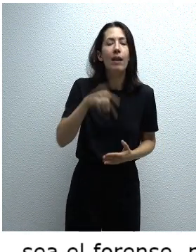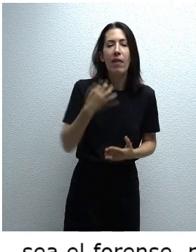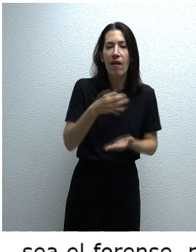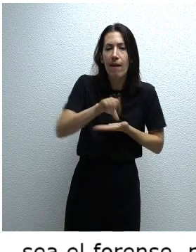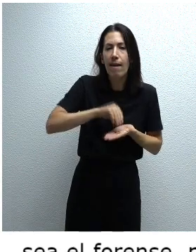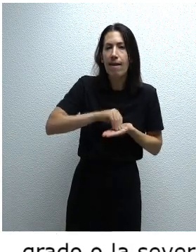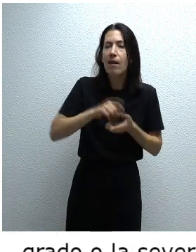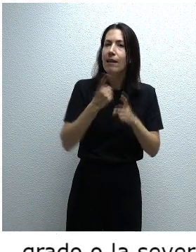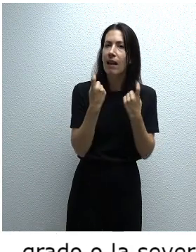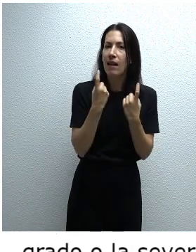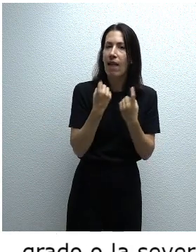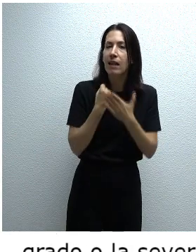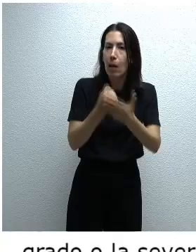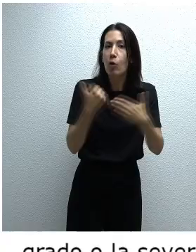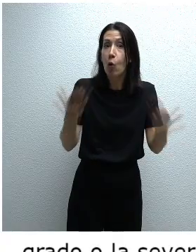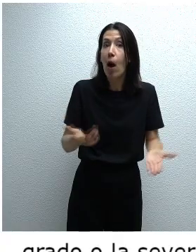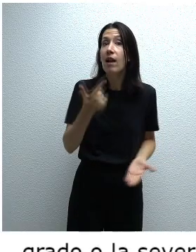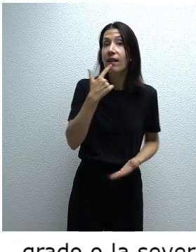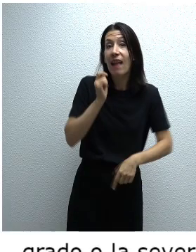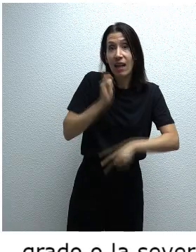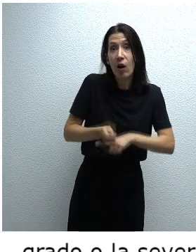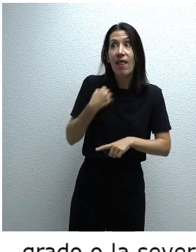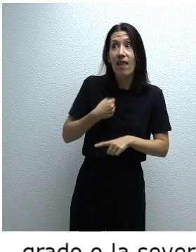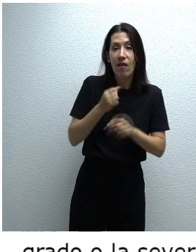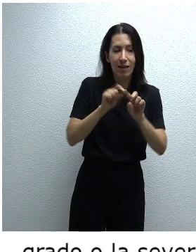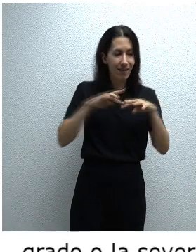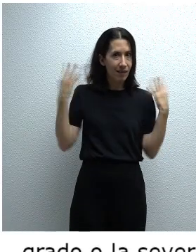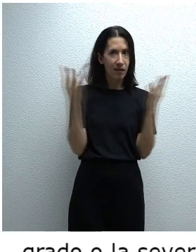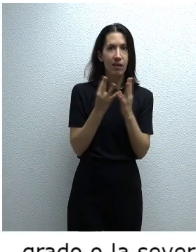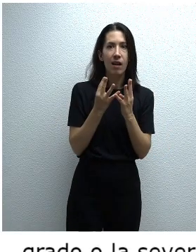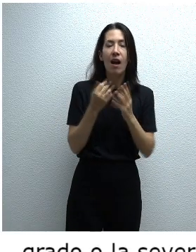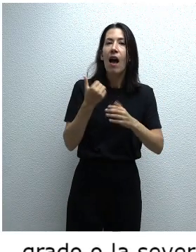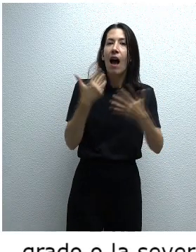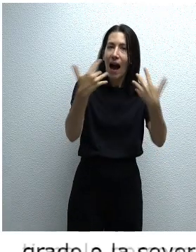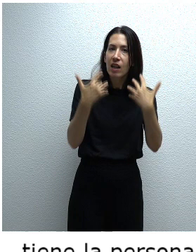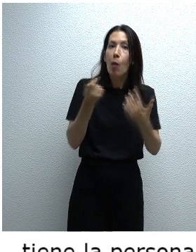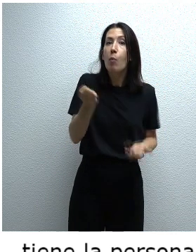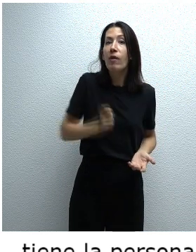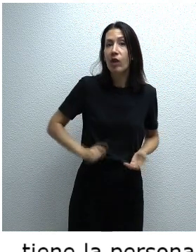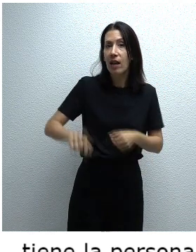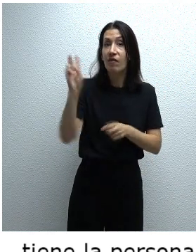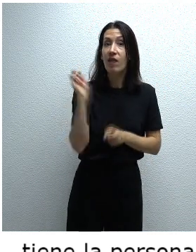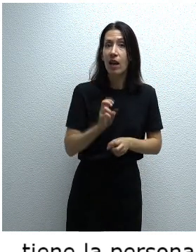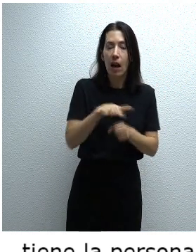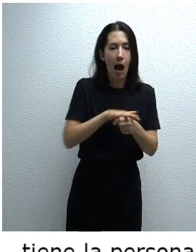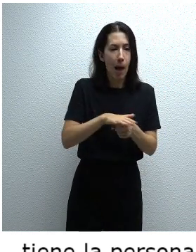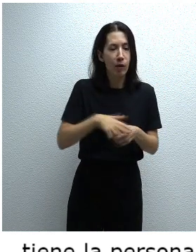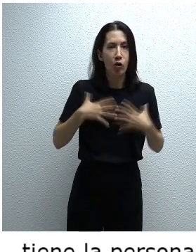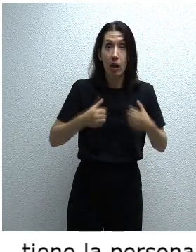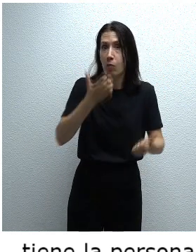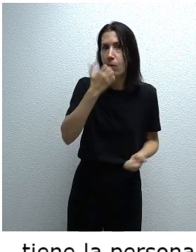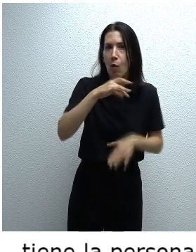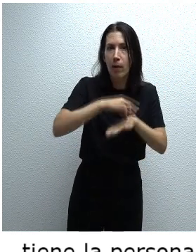efectivamente la ley correlativamente dice que el juez se tiene que asesorar por profesionales del ámbito sanitario, médico forense